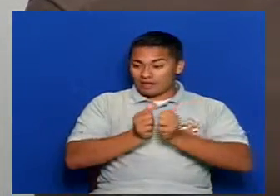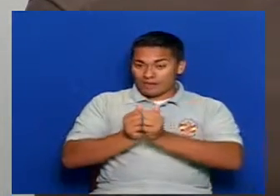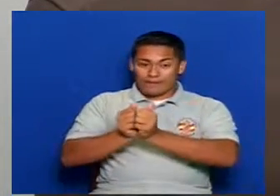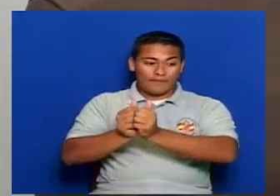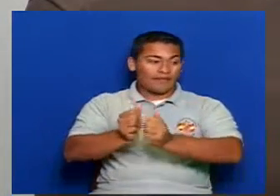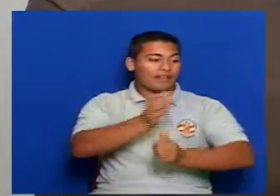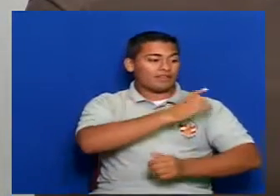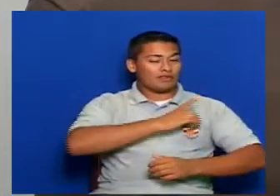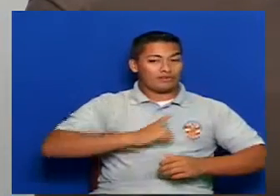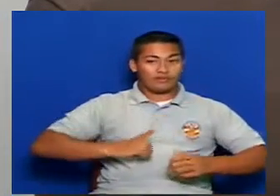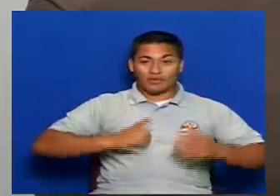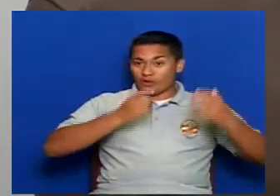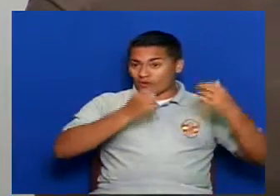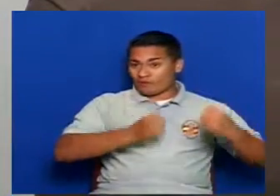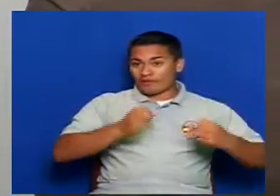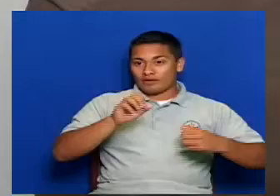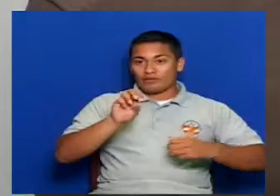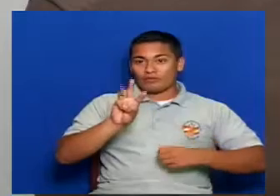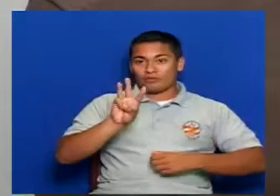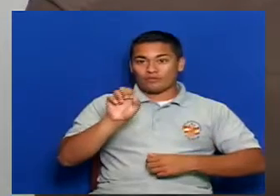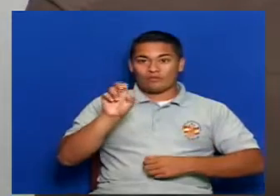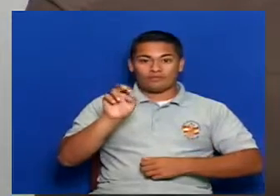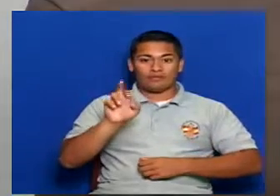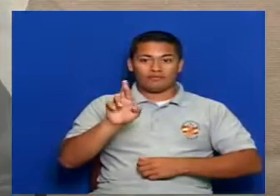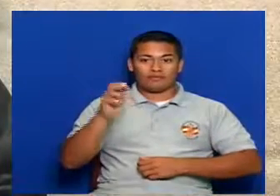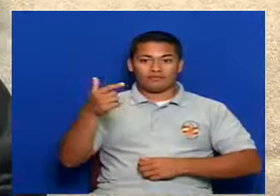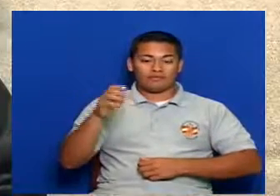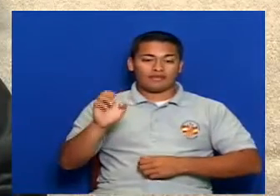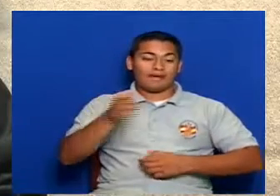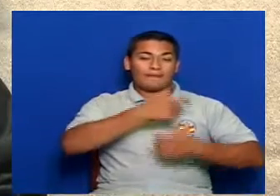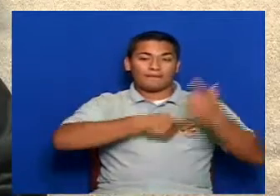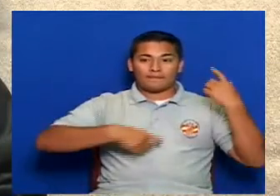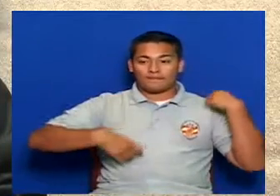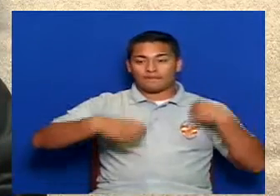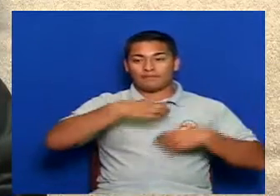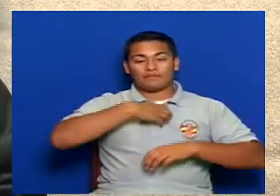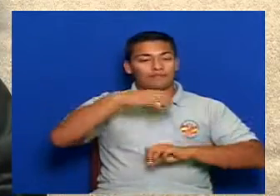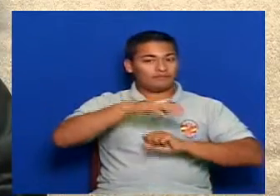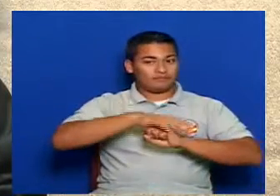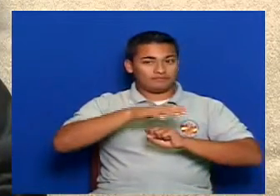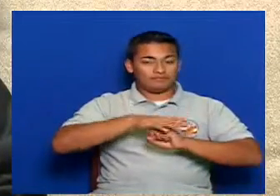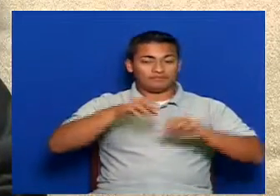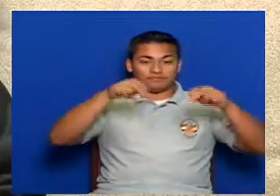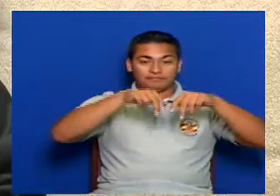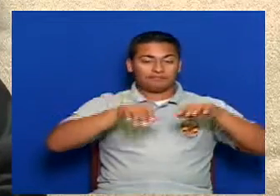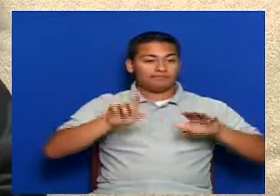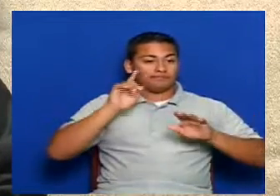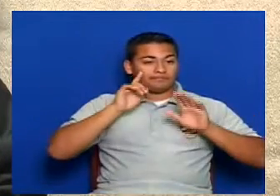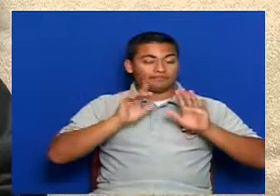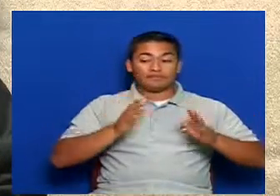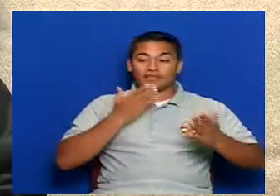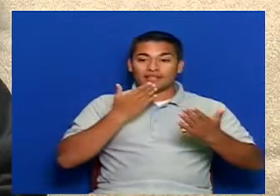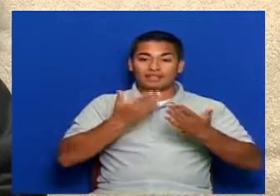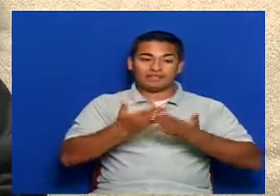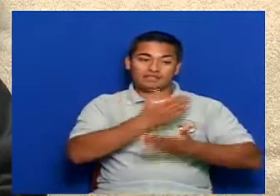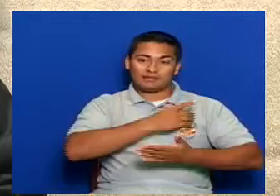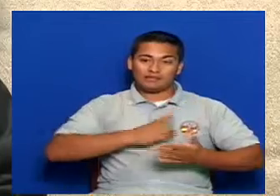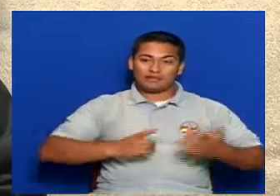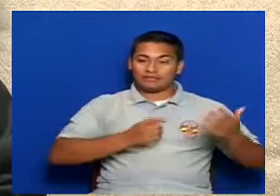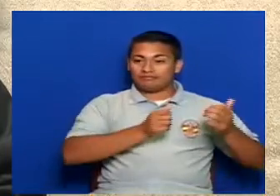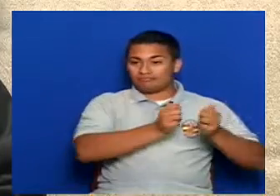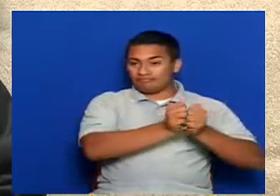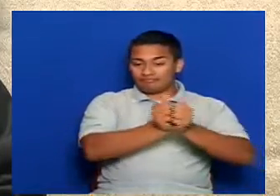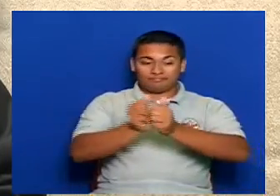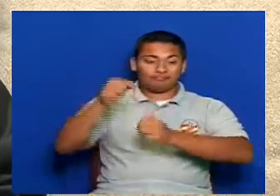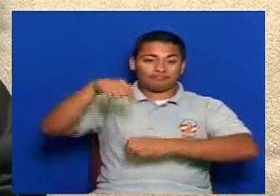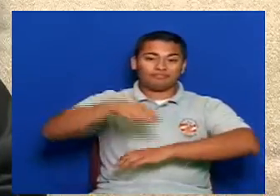diputado boanerges matus el ex presidente de dicho órgano parlamentario gracias diputado por acompañarnos el